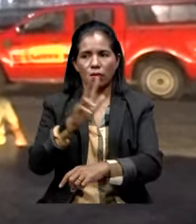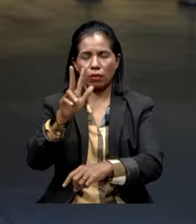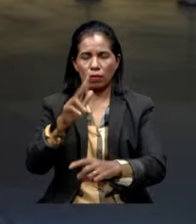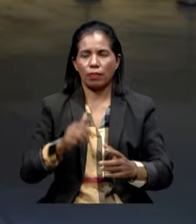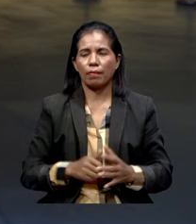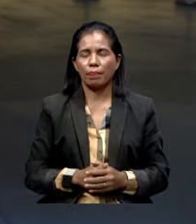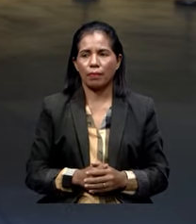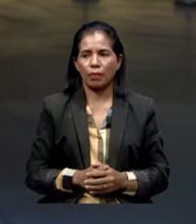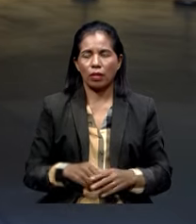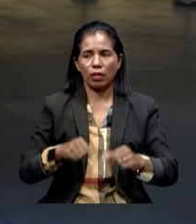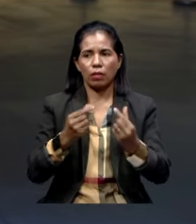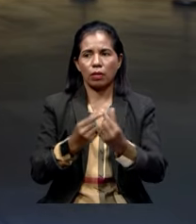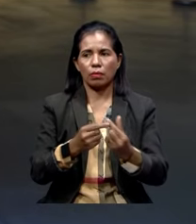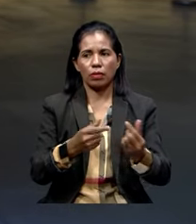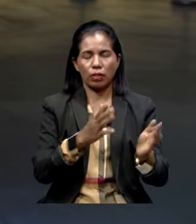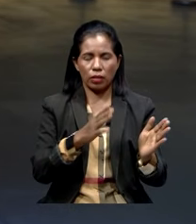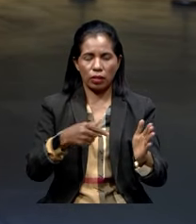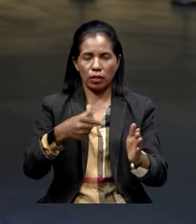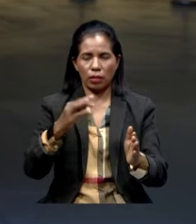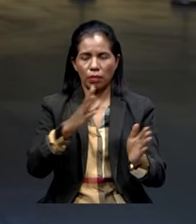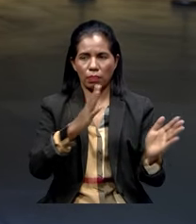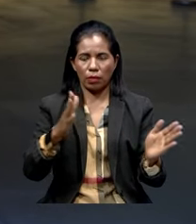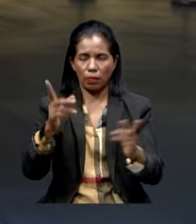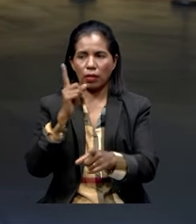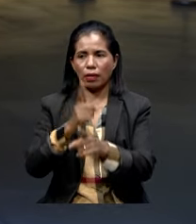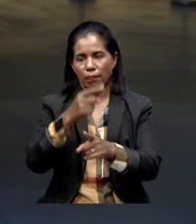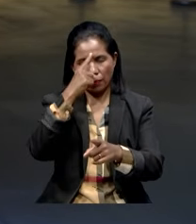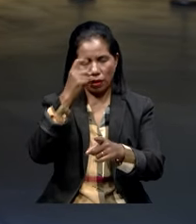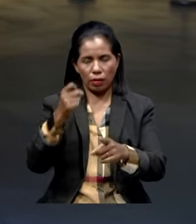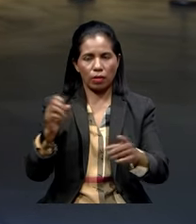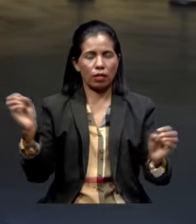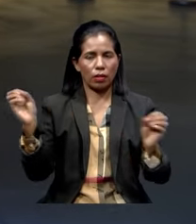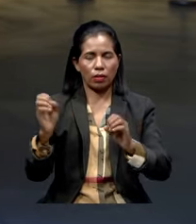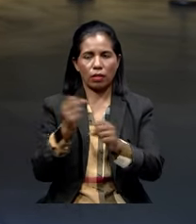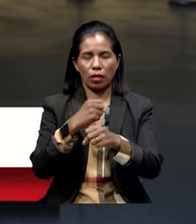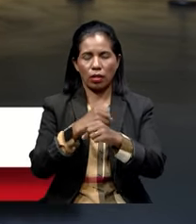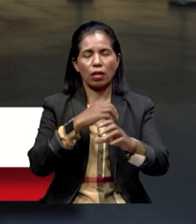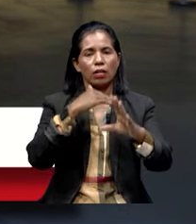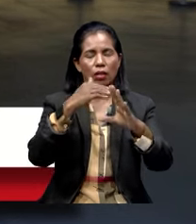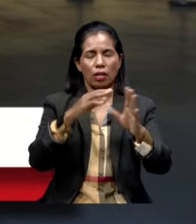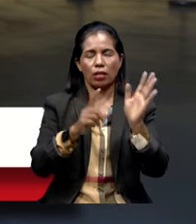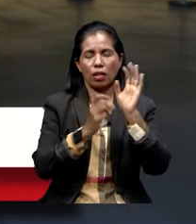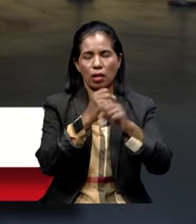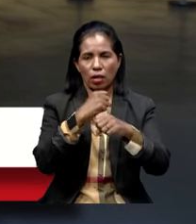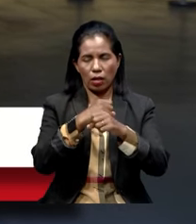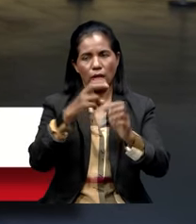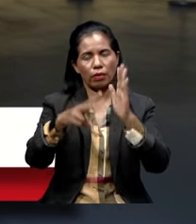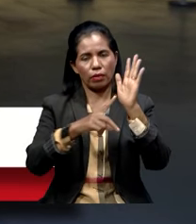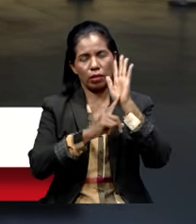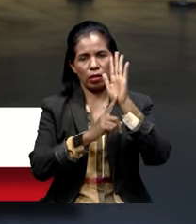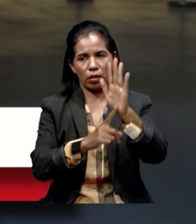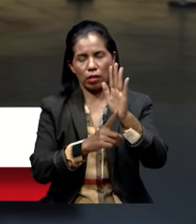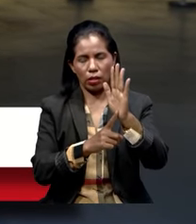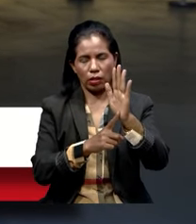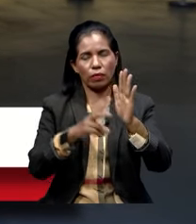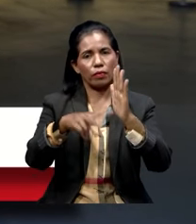GMN. Preparar los tamaan los fulos fue hal transmisión webe antes ni hemos transmisión lo